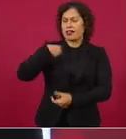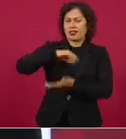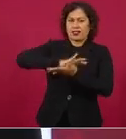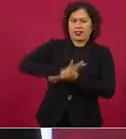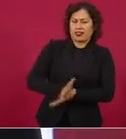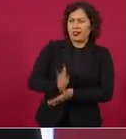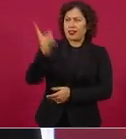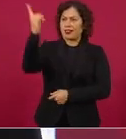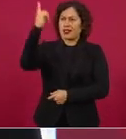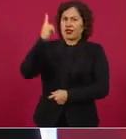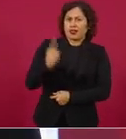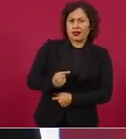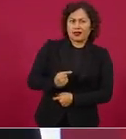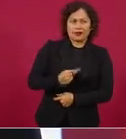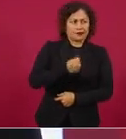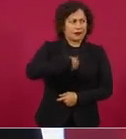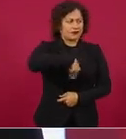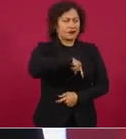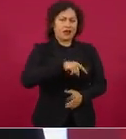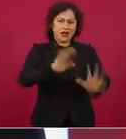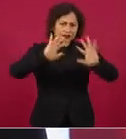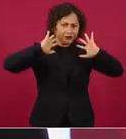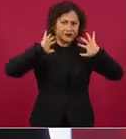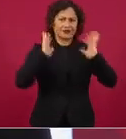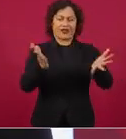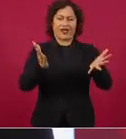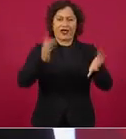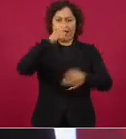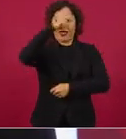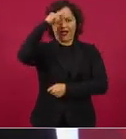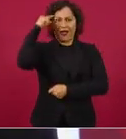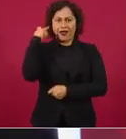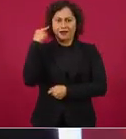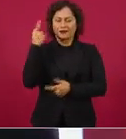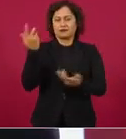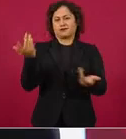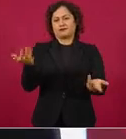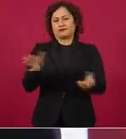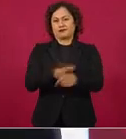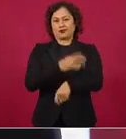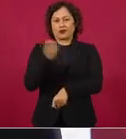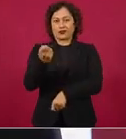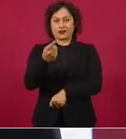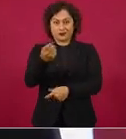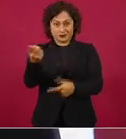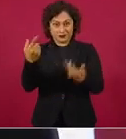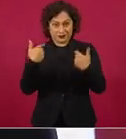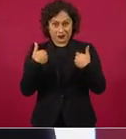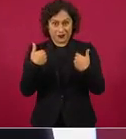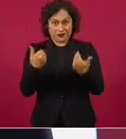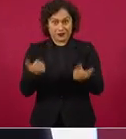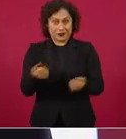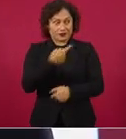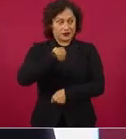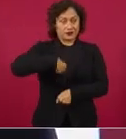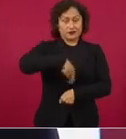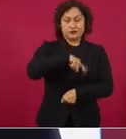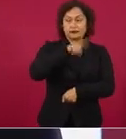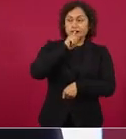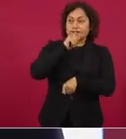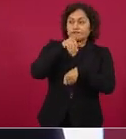Entonces, que entiendan, que comprendan que no nos podemos quedar callados,